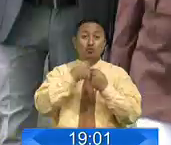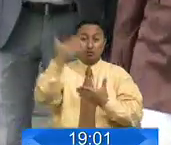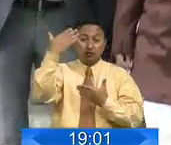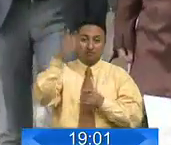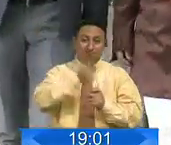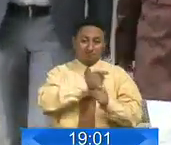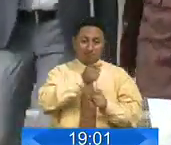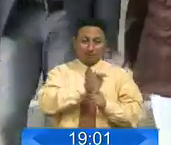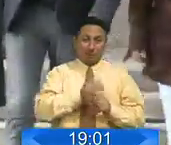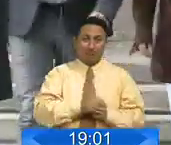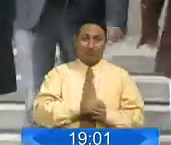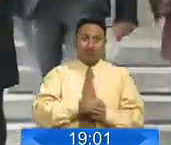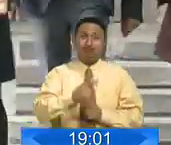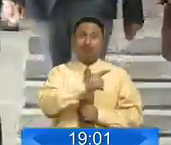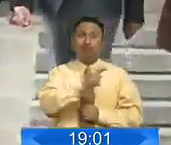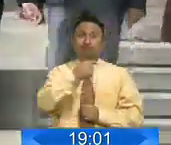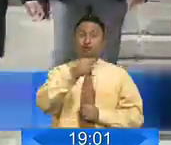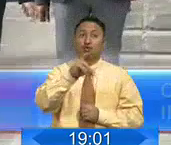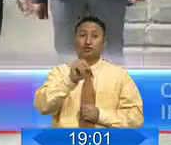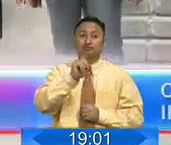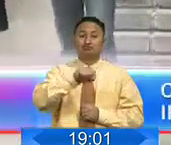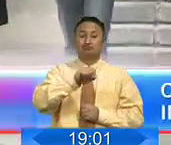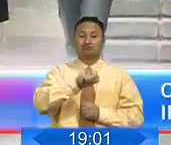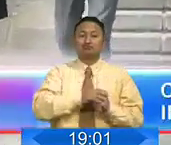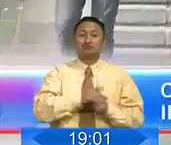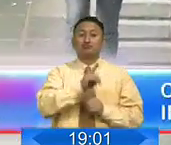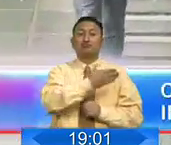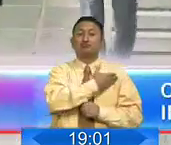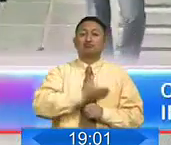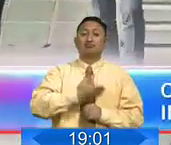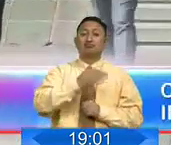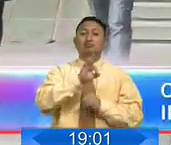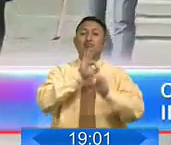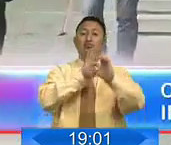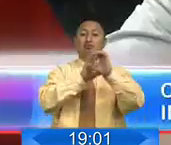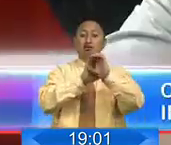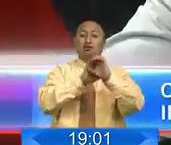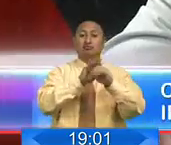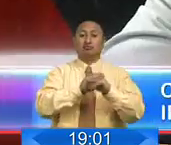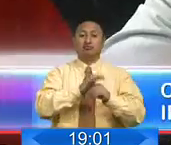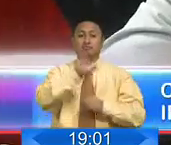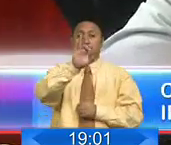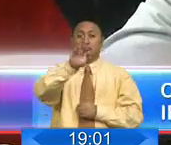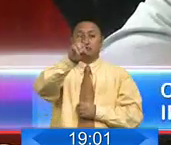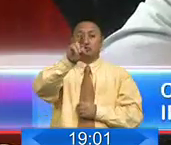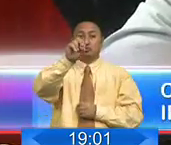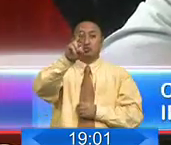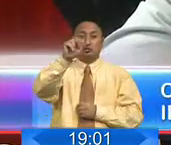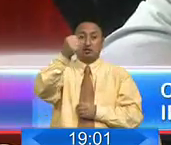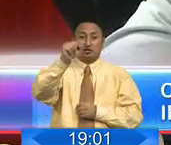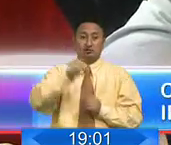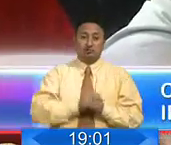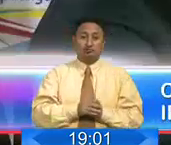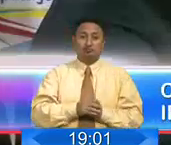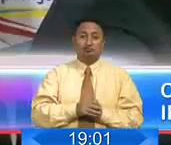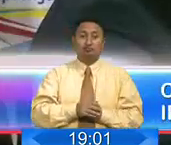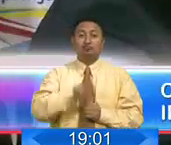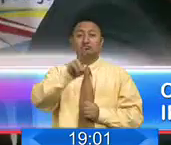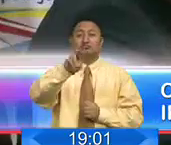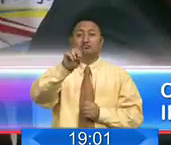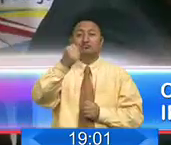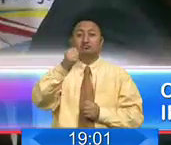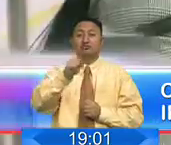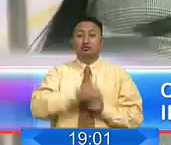momento. Gómez, al igual que el presidente del Consejo de Participación Ciudadana y Control Social, José Tuárez, y las consejeras Rosa